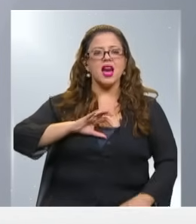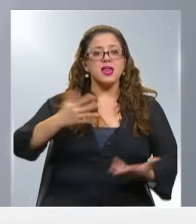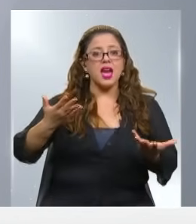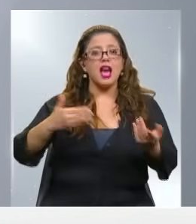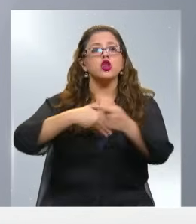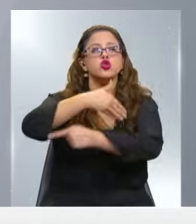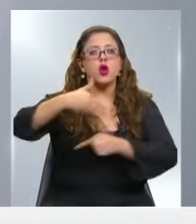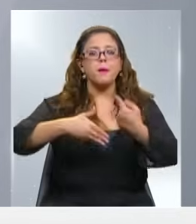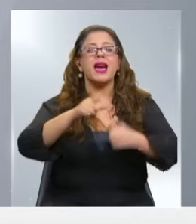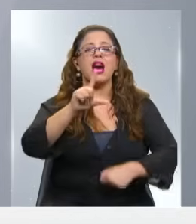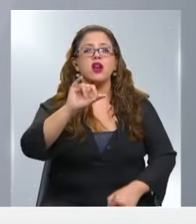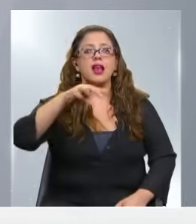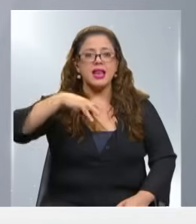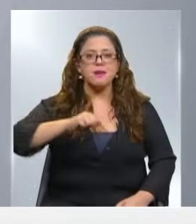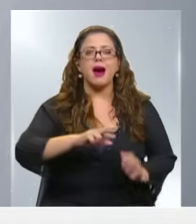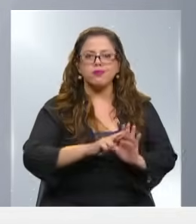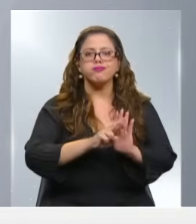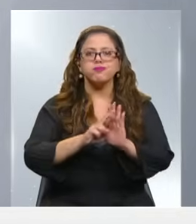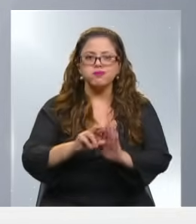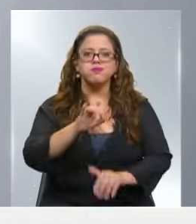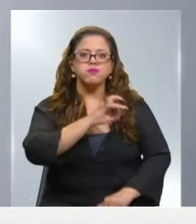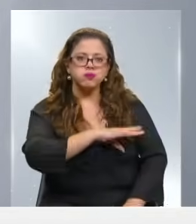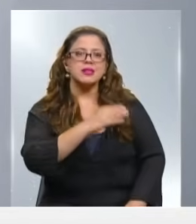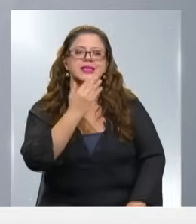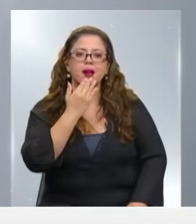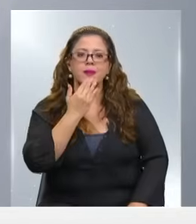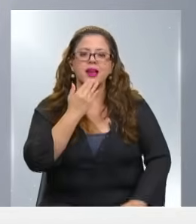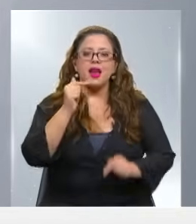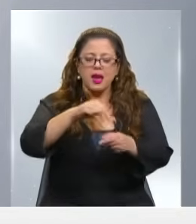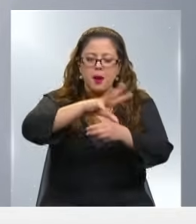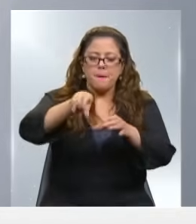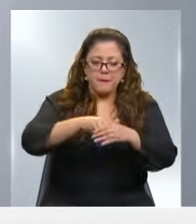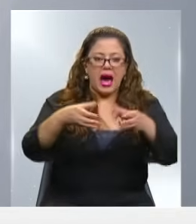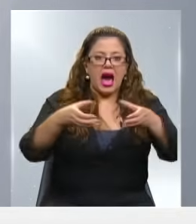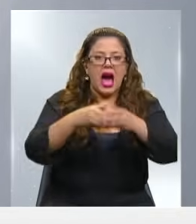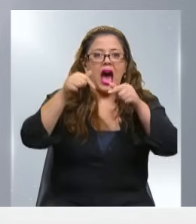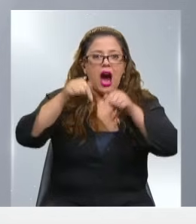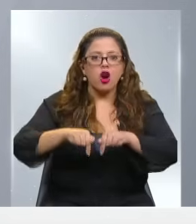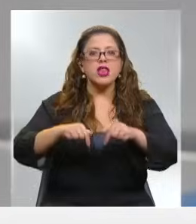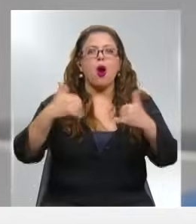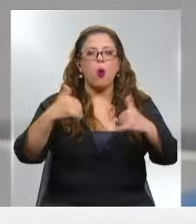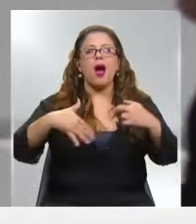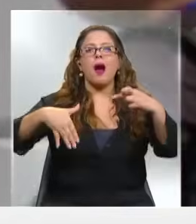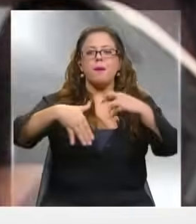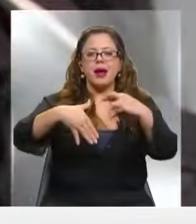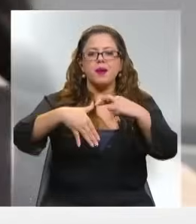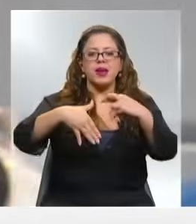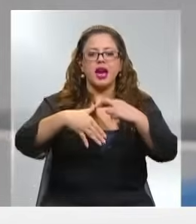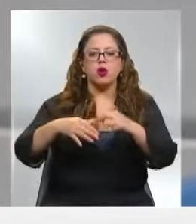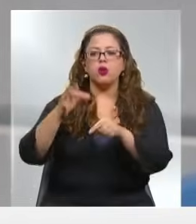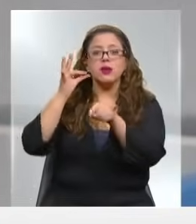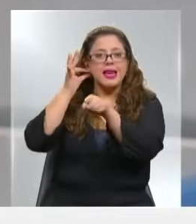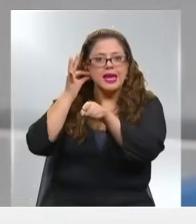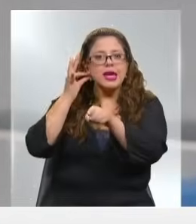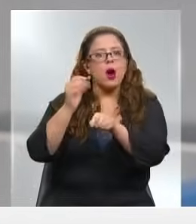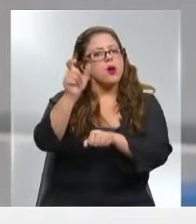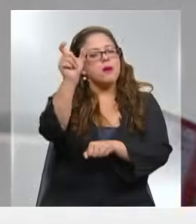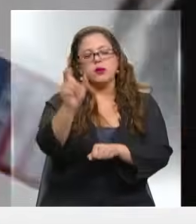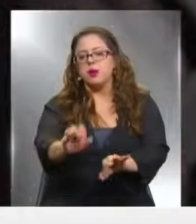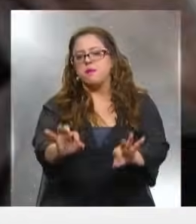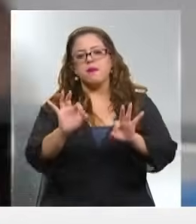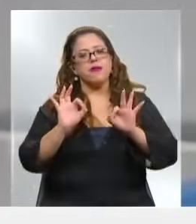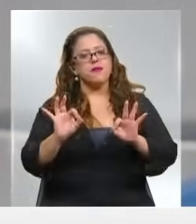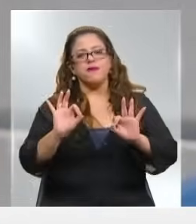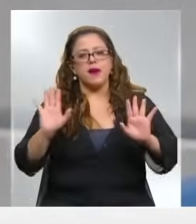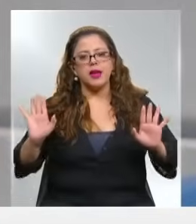de Lima, representando a nuestro país, se quedó en el equipo y hoy va por los Panamericanos. Pues ella es una persona increíble, más allá de lo